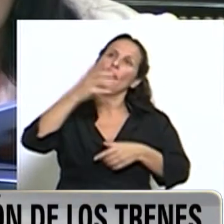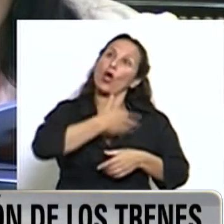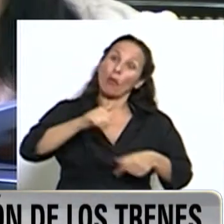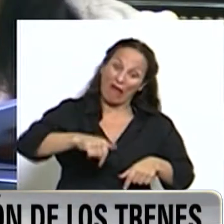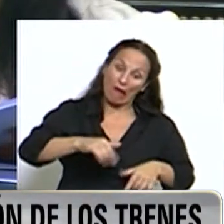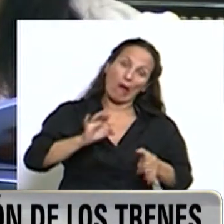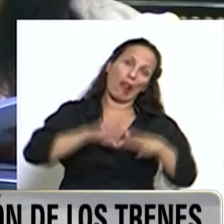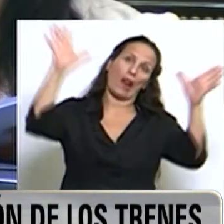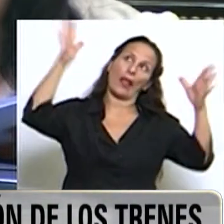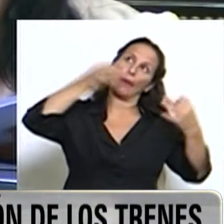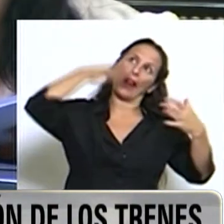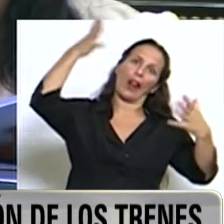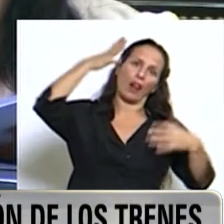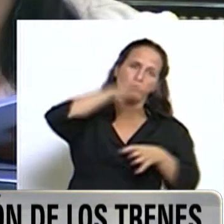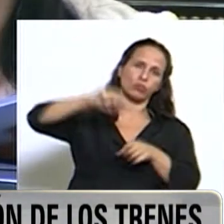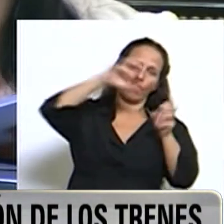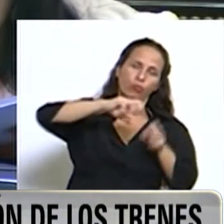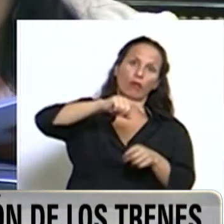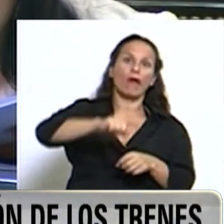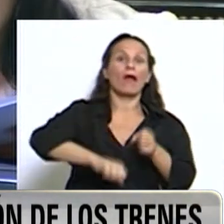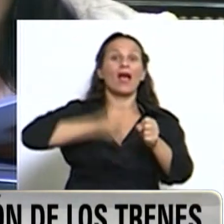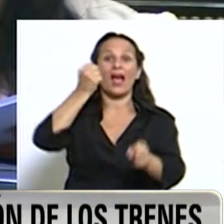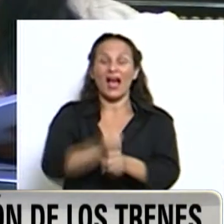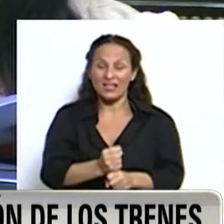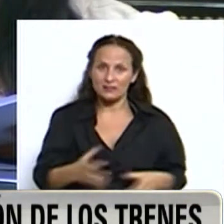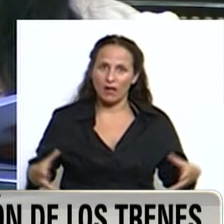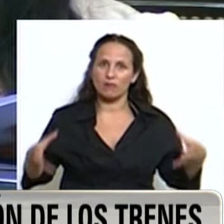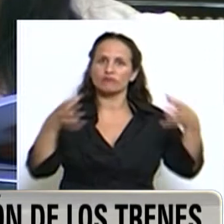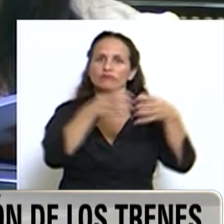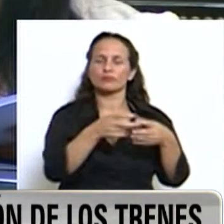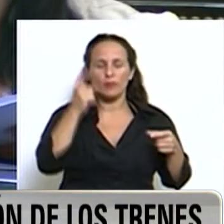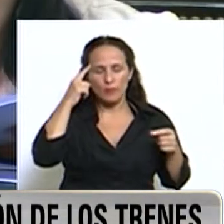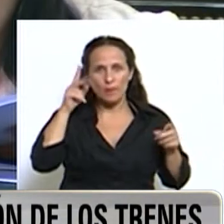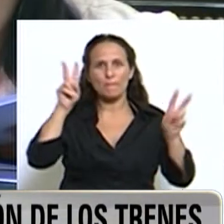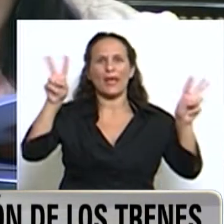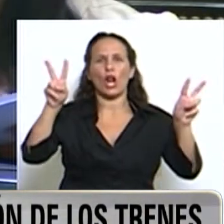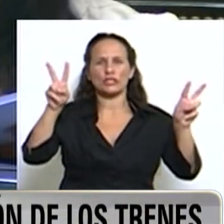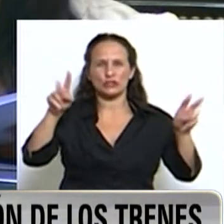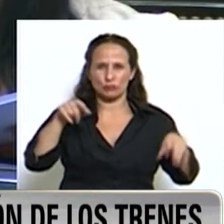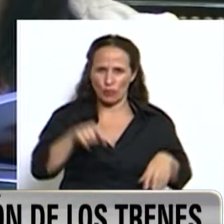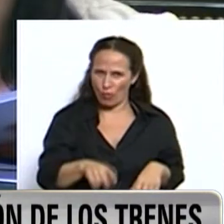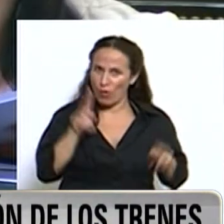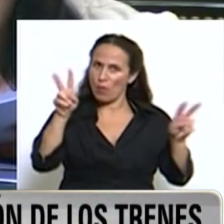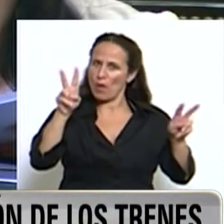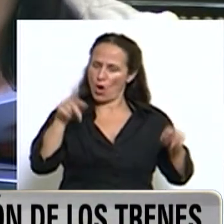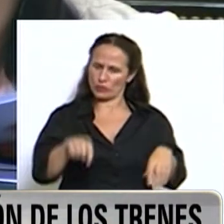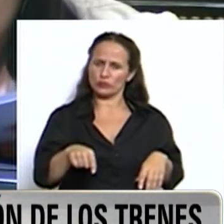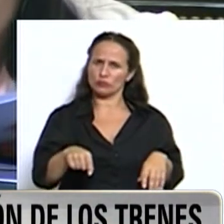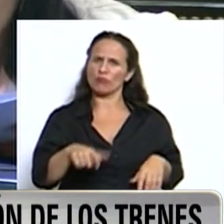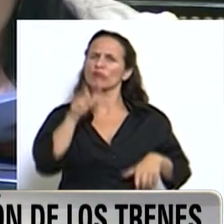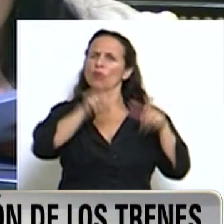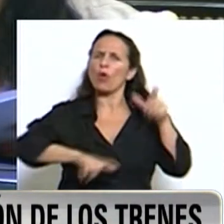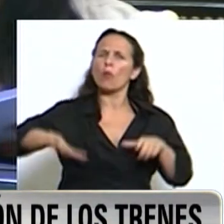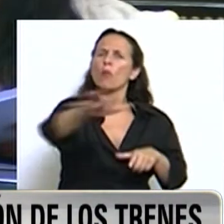pasado el mediodía para debatir el proyecto de ley que estatiza los trenes y otorga al Estado la plena administración ferroviaria en todo el territorio